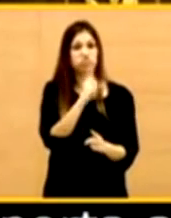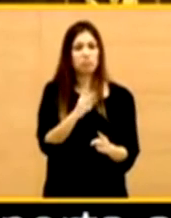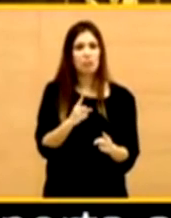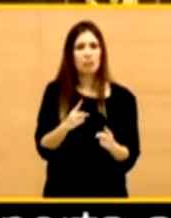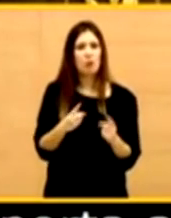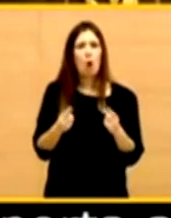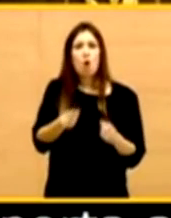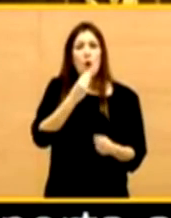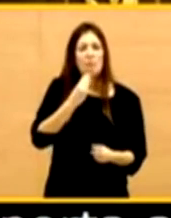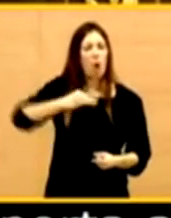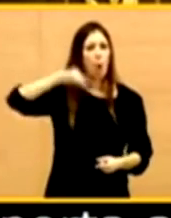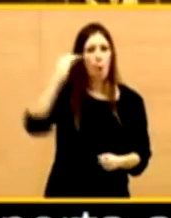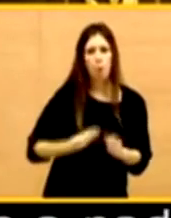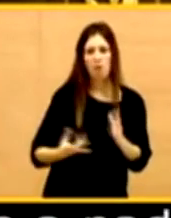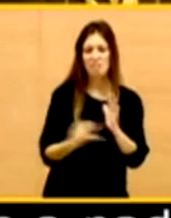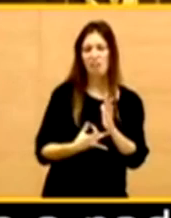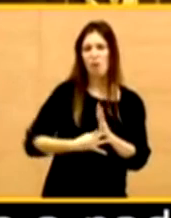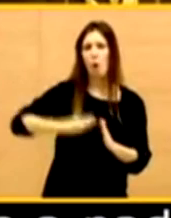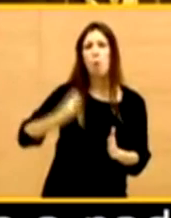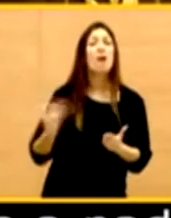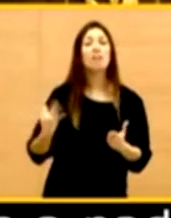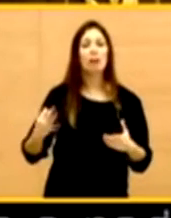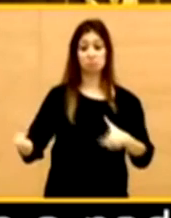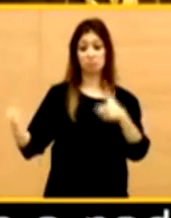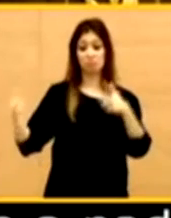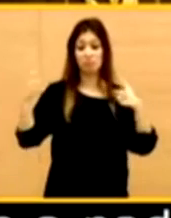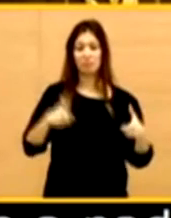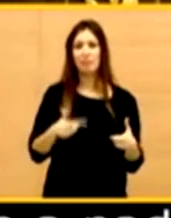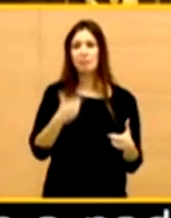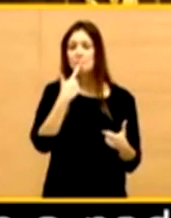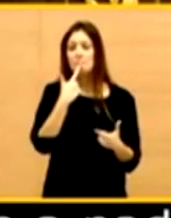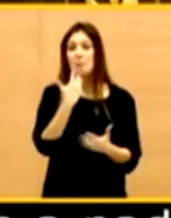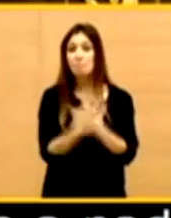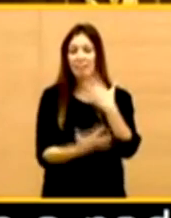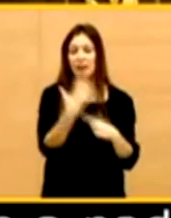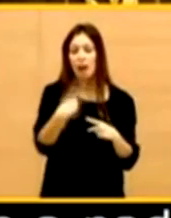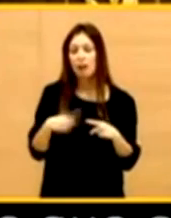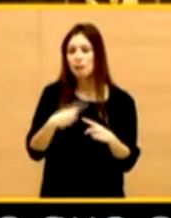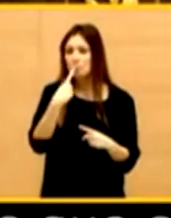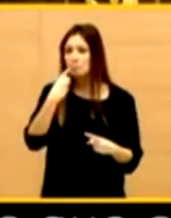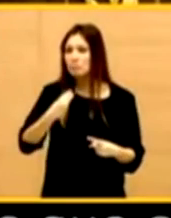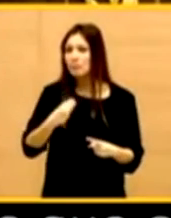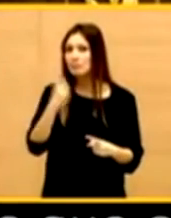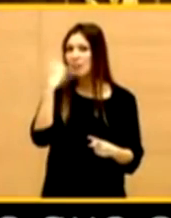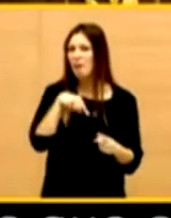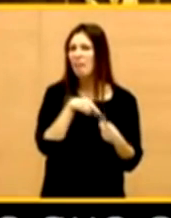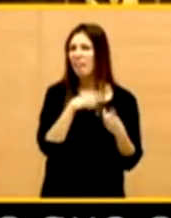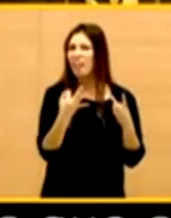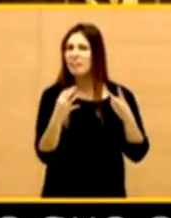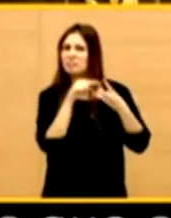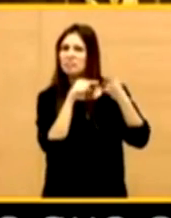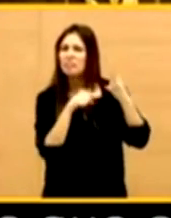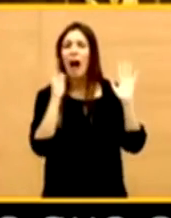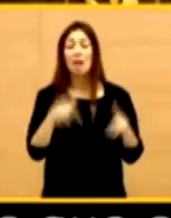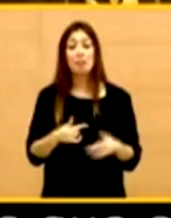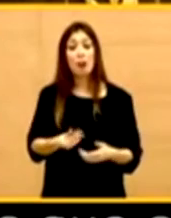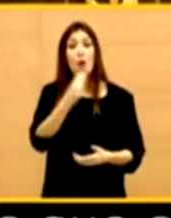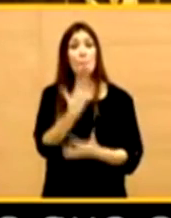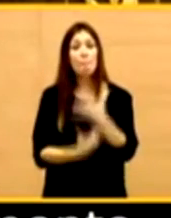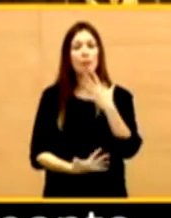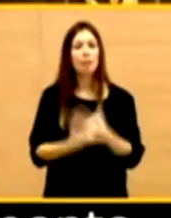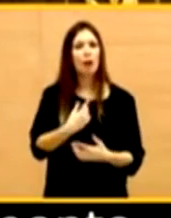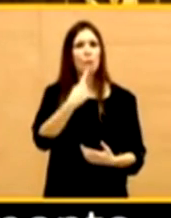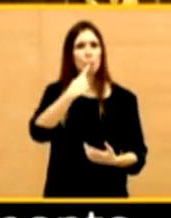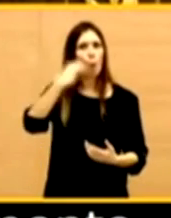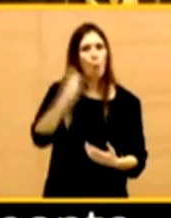La excelencia de un plato sublime es que se reconocen las esencias de cada elemento, que dan como resultado la armonía, la variedad y el